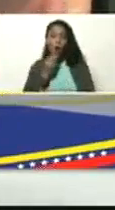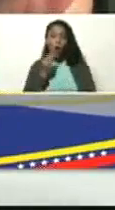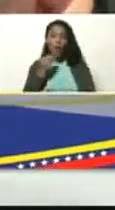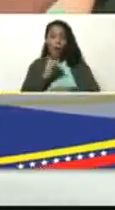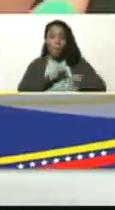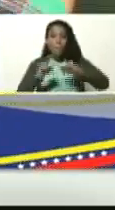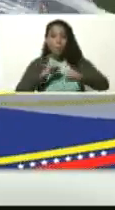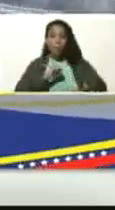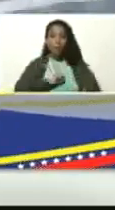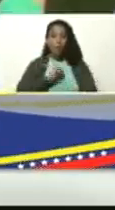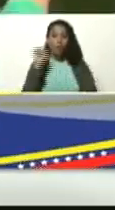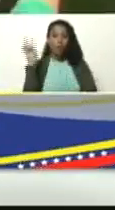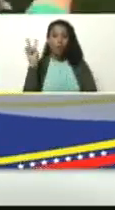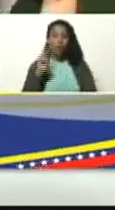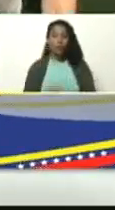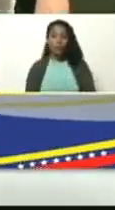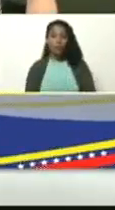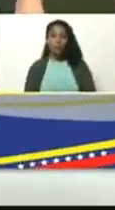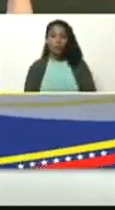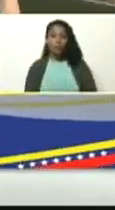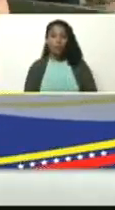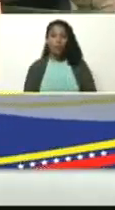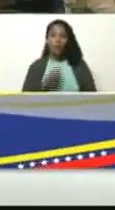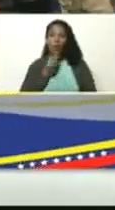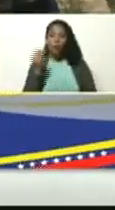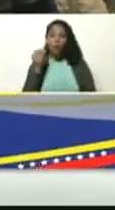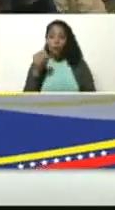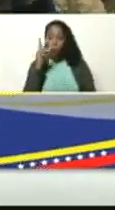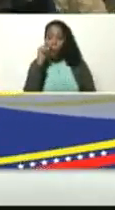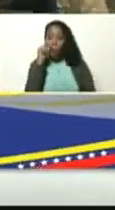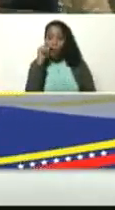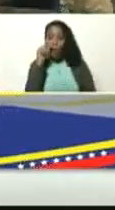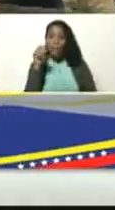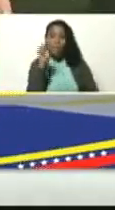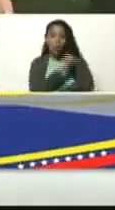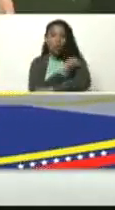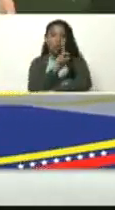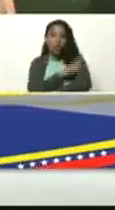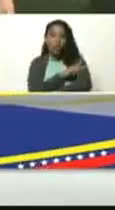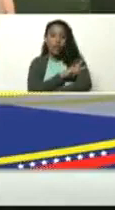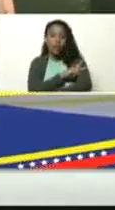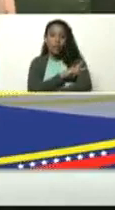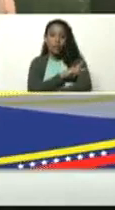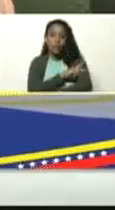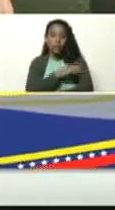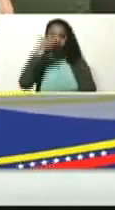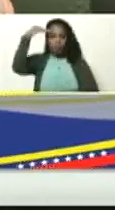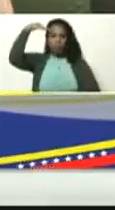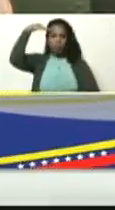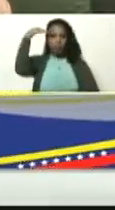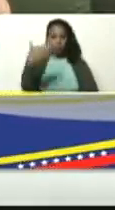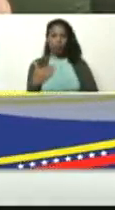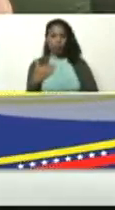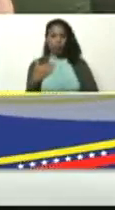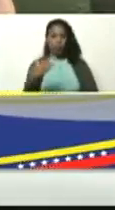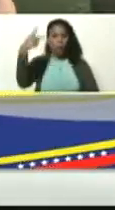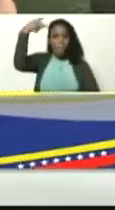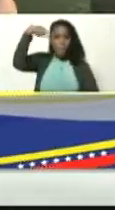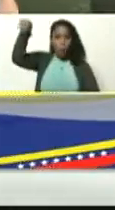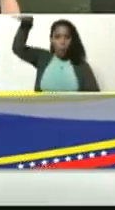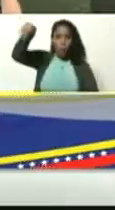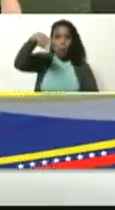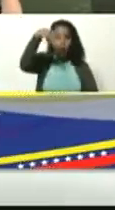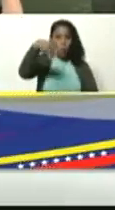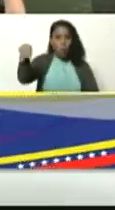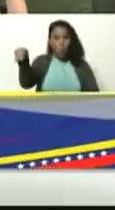Somos Venezuela, los muchachos de Protección Civil, los soldados paracaidistas de la